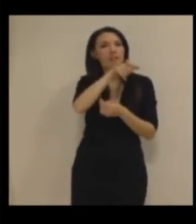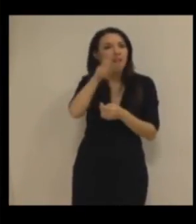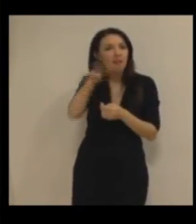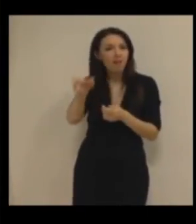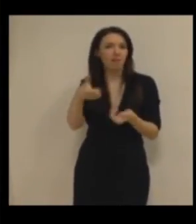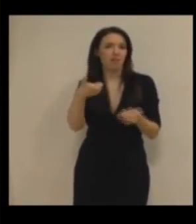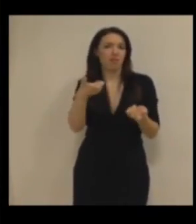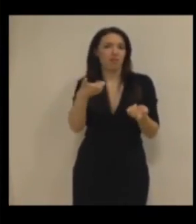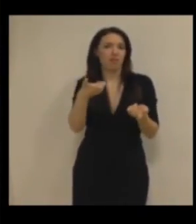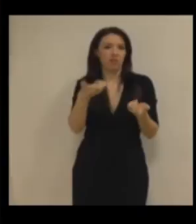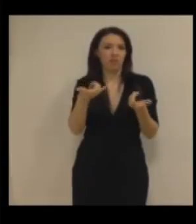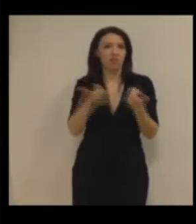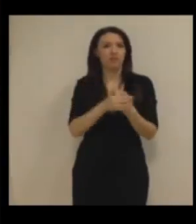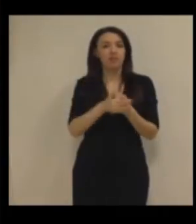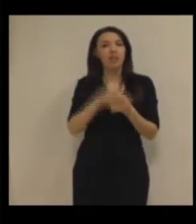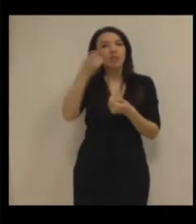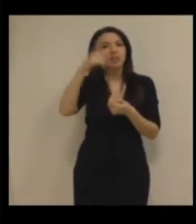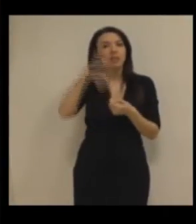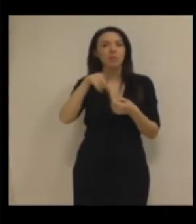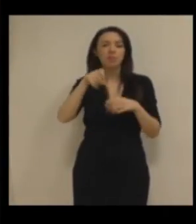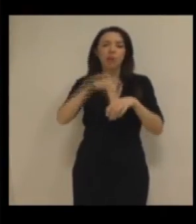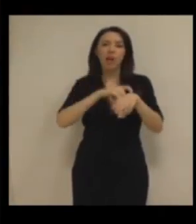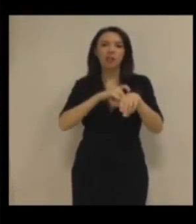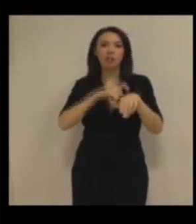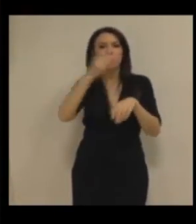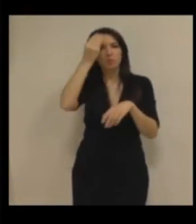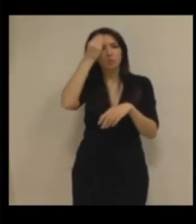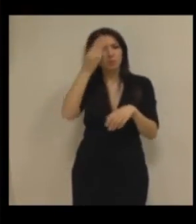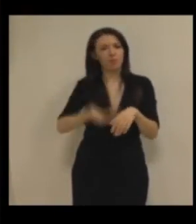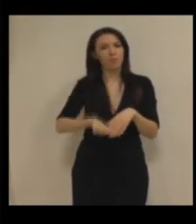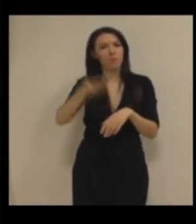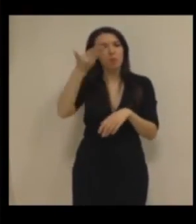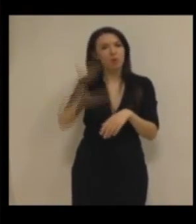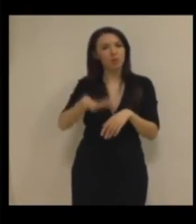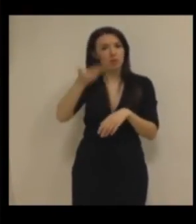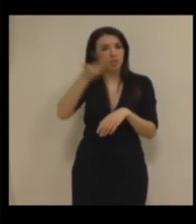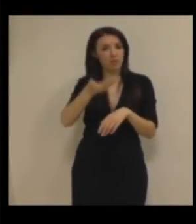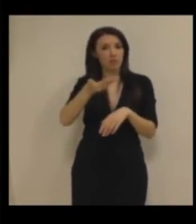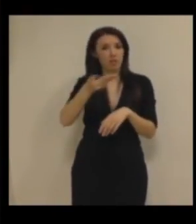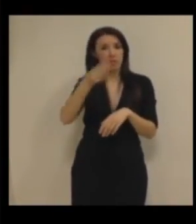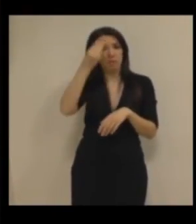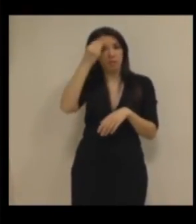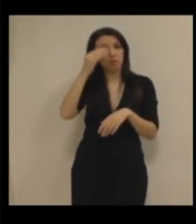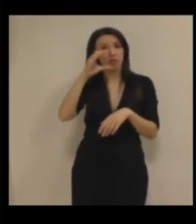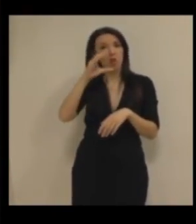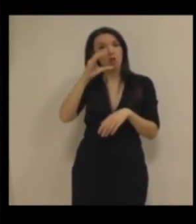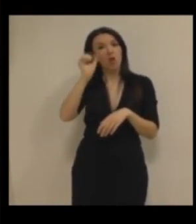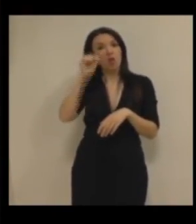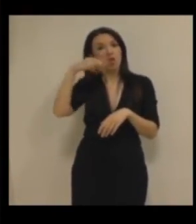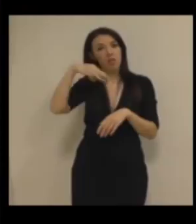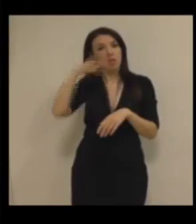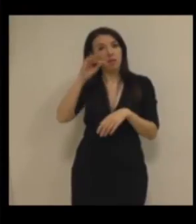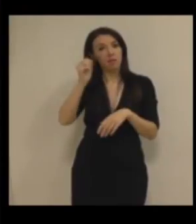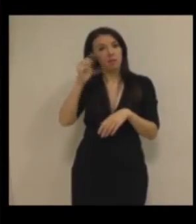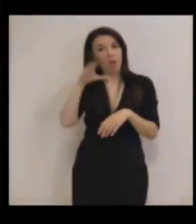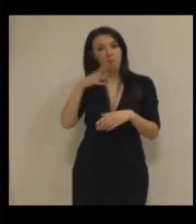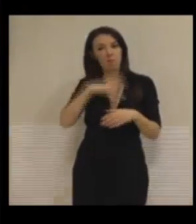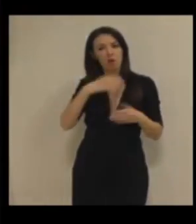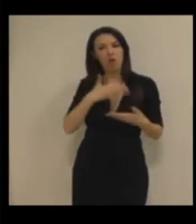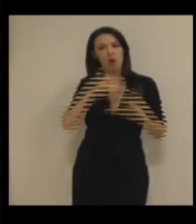acerque. Y ahí hay un aspecto que yo creo que es muy importante, y creo que el CENTA puede ayudaros y puede